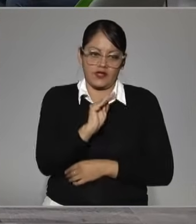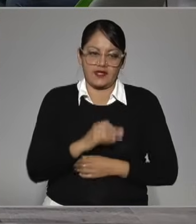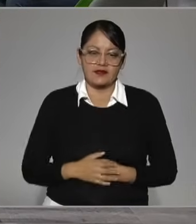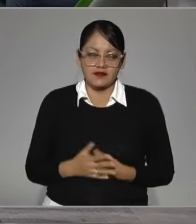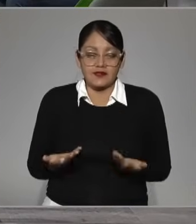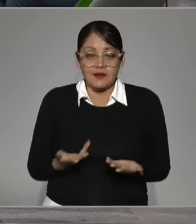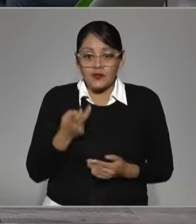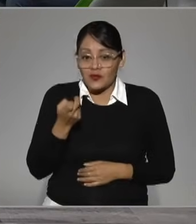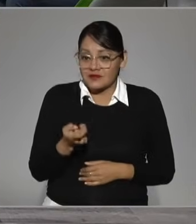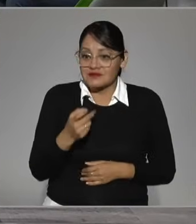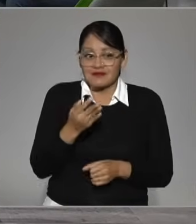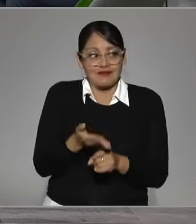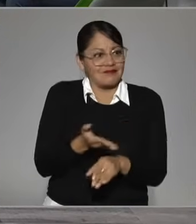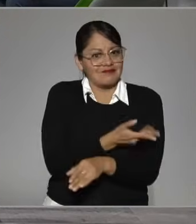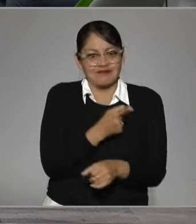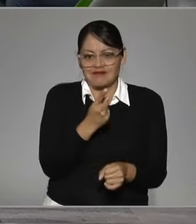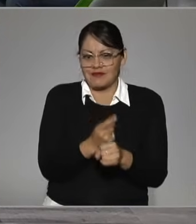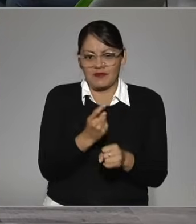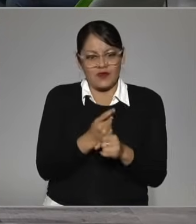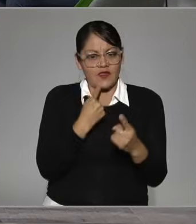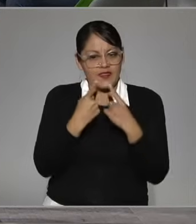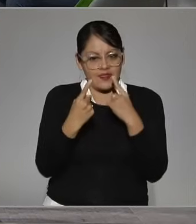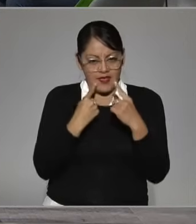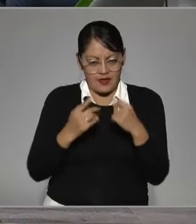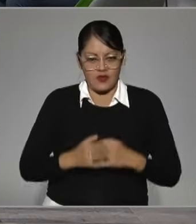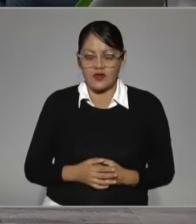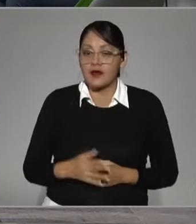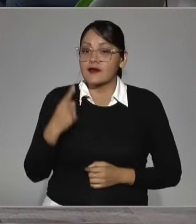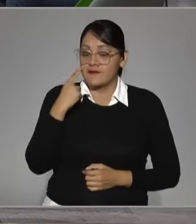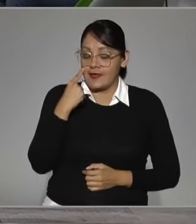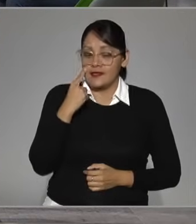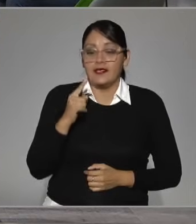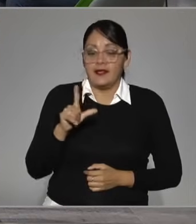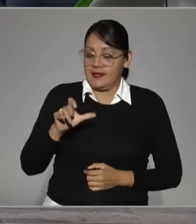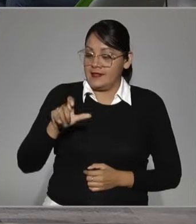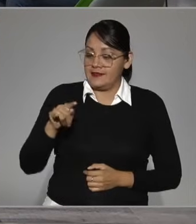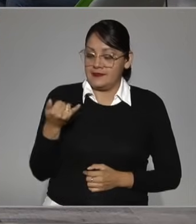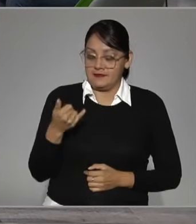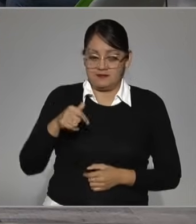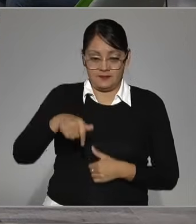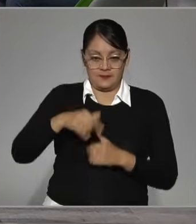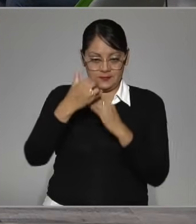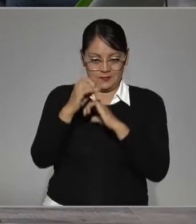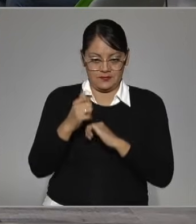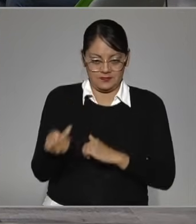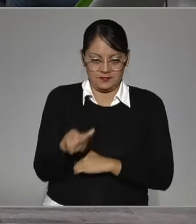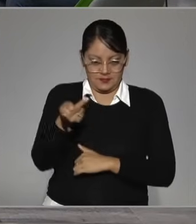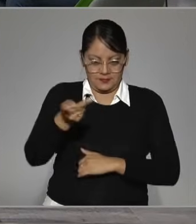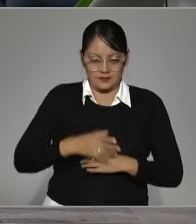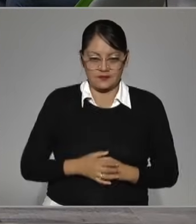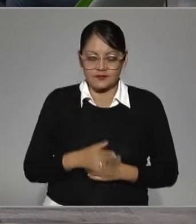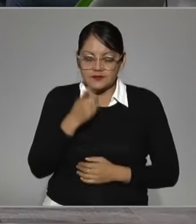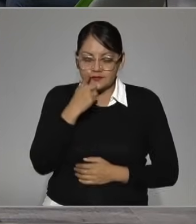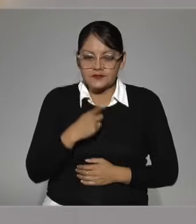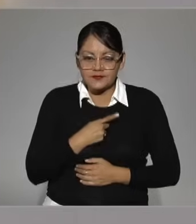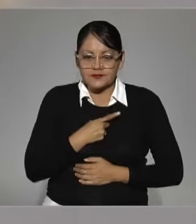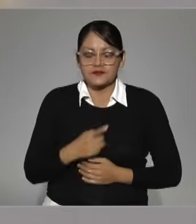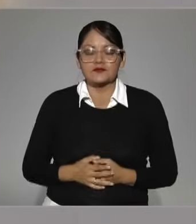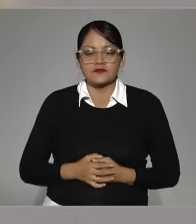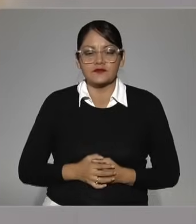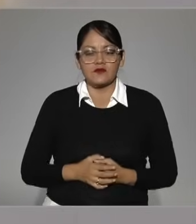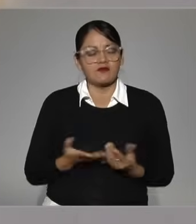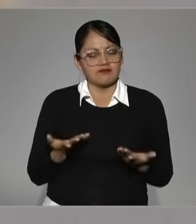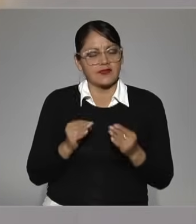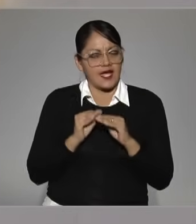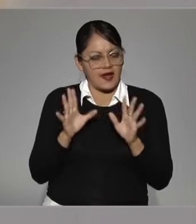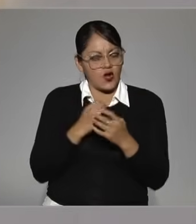pero ese es diálogo desde antes. Claro. Fíjate, Leti, que al respecto nos hacen una pregunta. Nos dicen, es